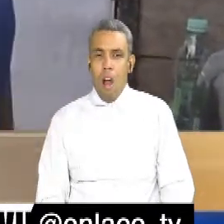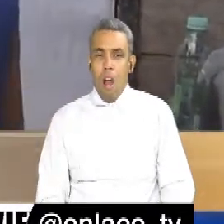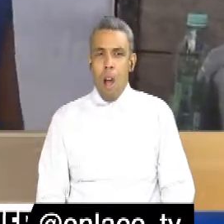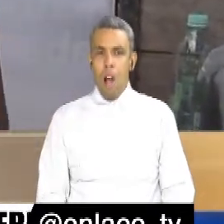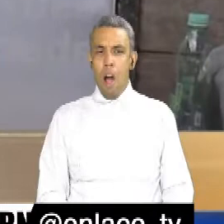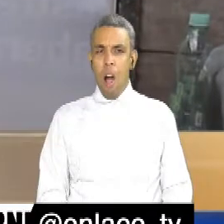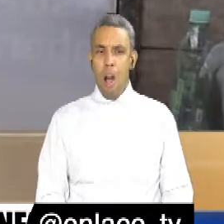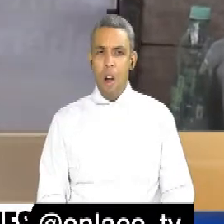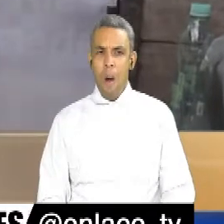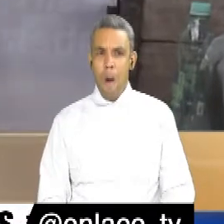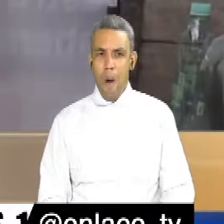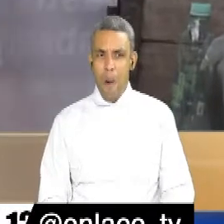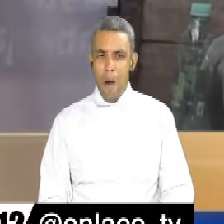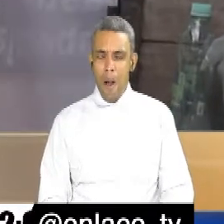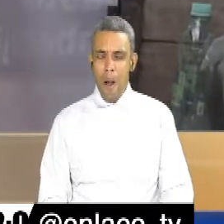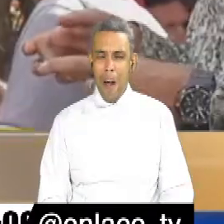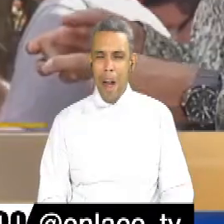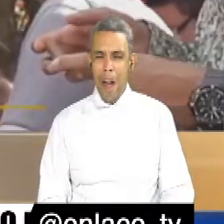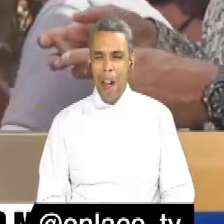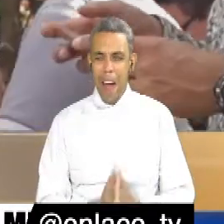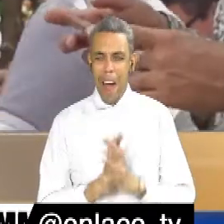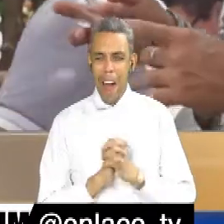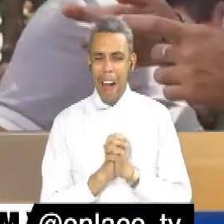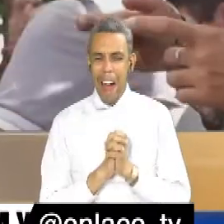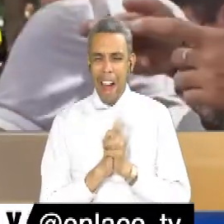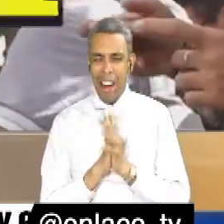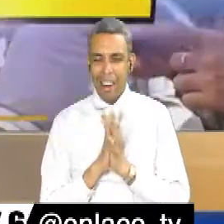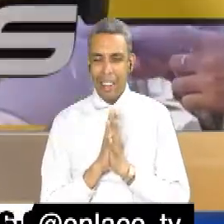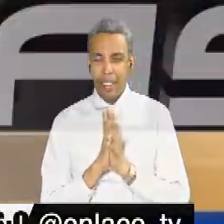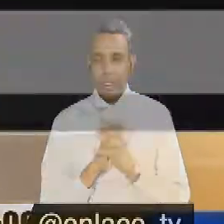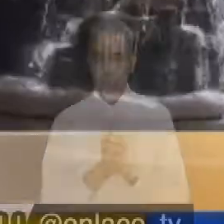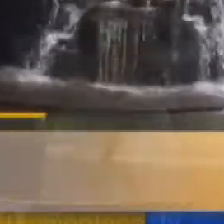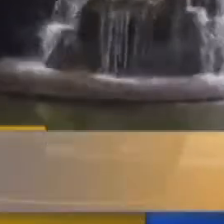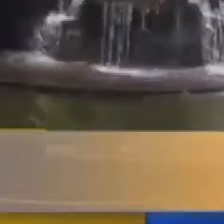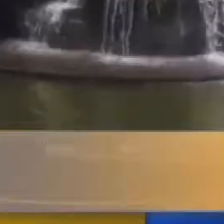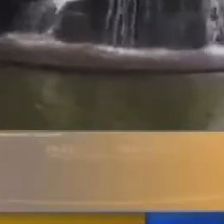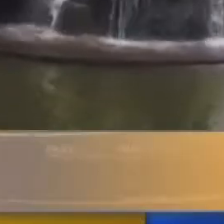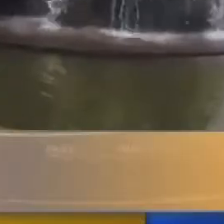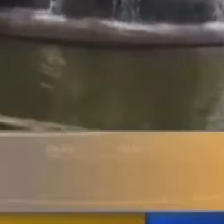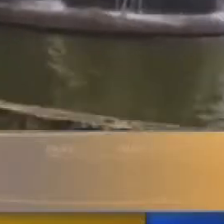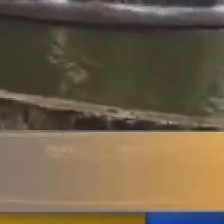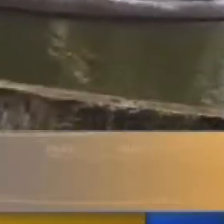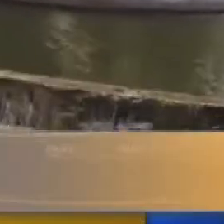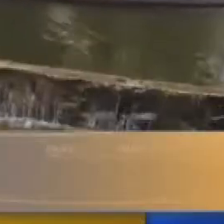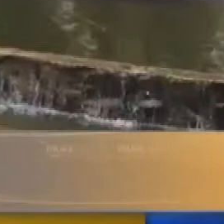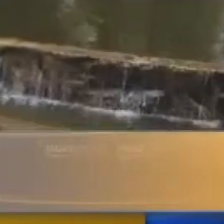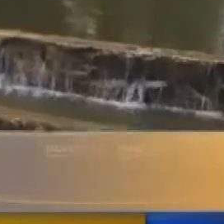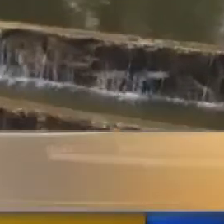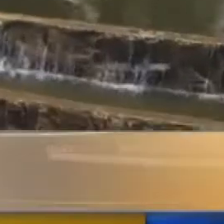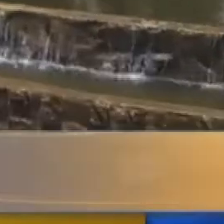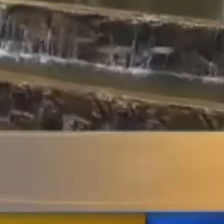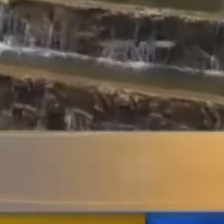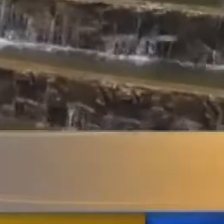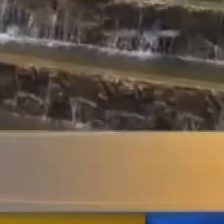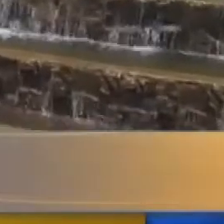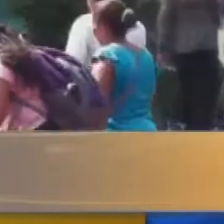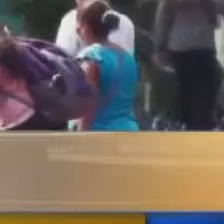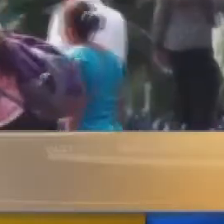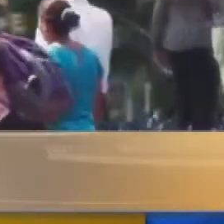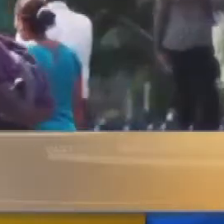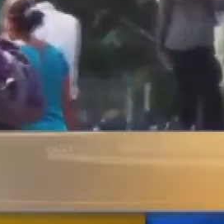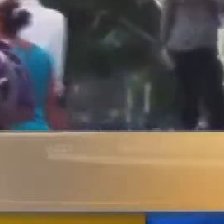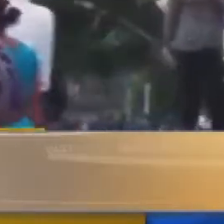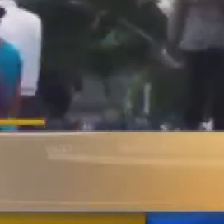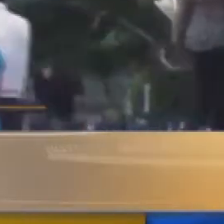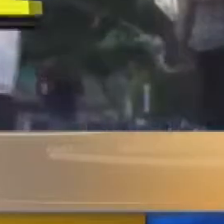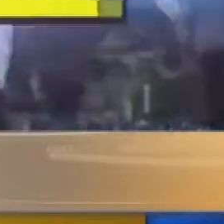río Sogamoso recibieron ayudas humanitarias, entre ellas mercados y colchonetas. En esta emisión de Enlace Noticias les contaremos cómo los excesos del ruido